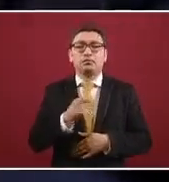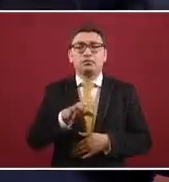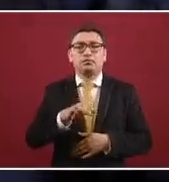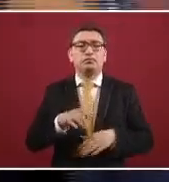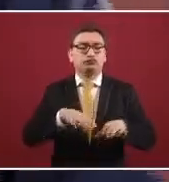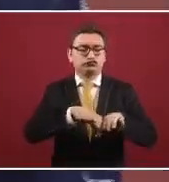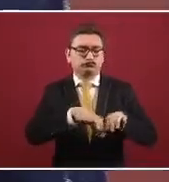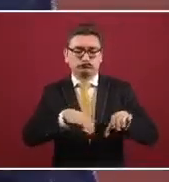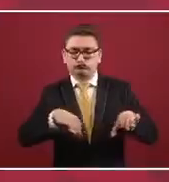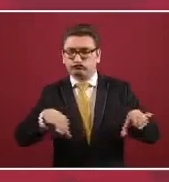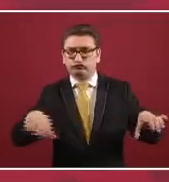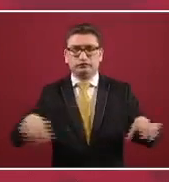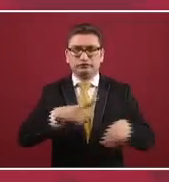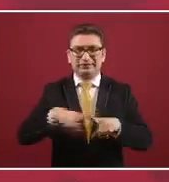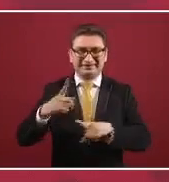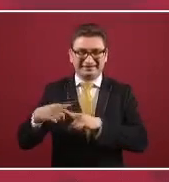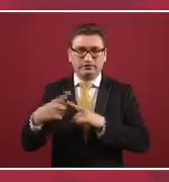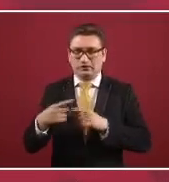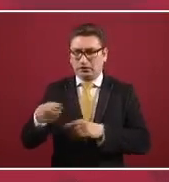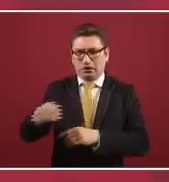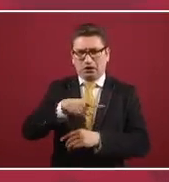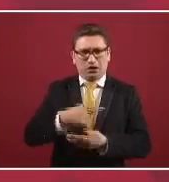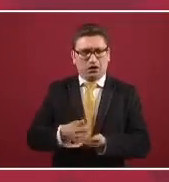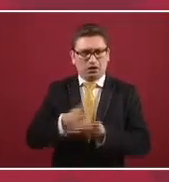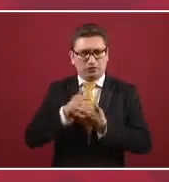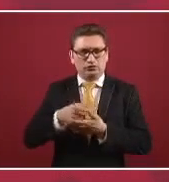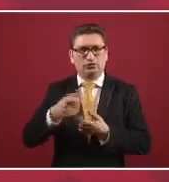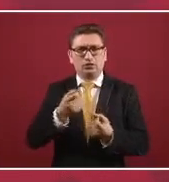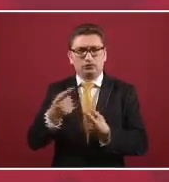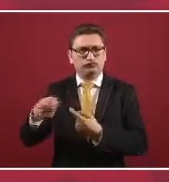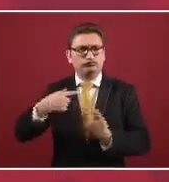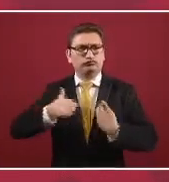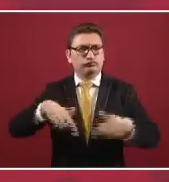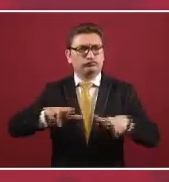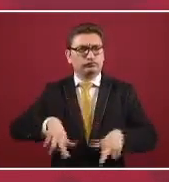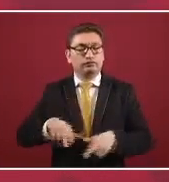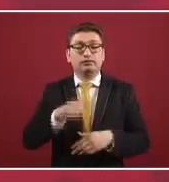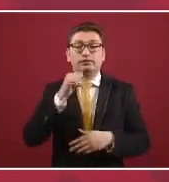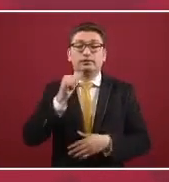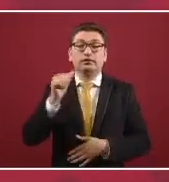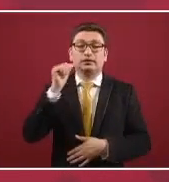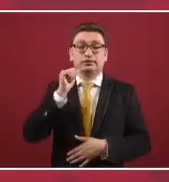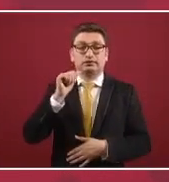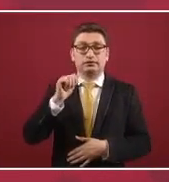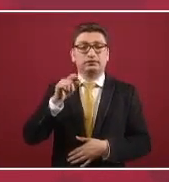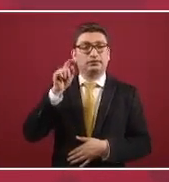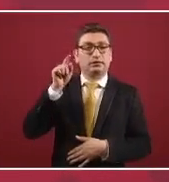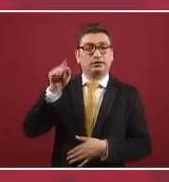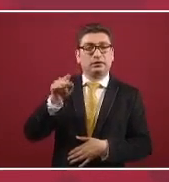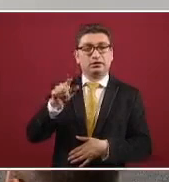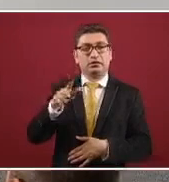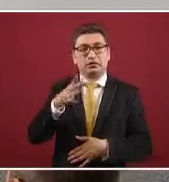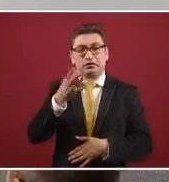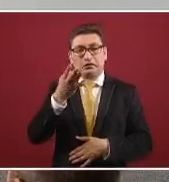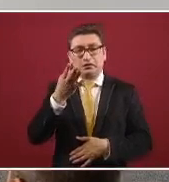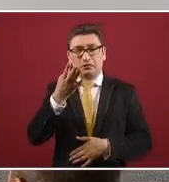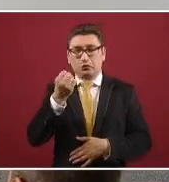los representantes del sector empresarial. Ayer hasta las